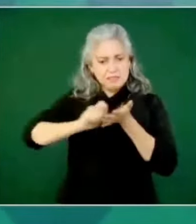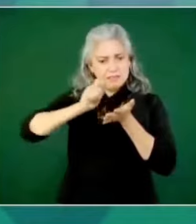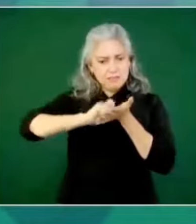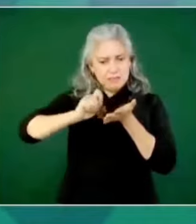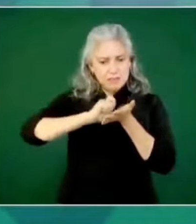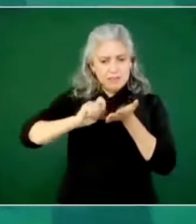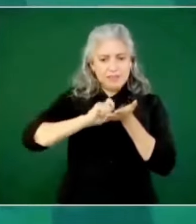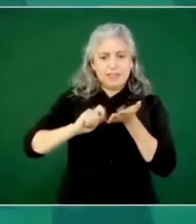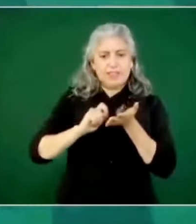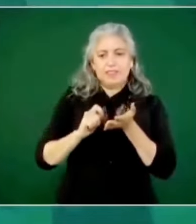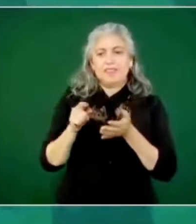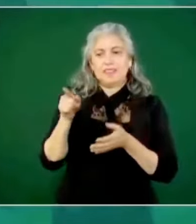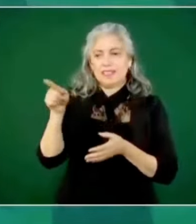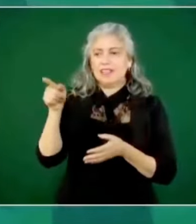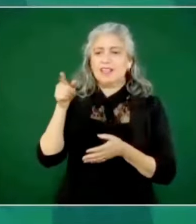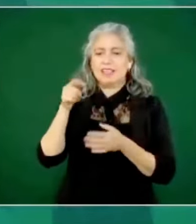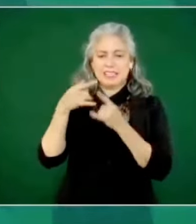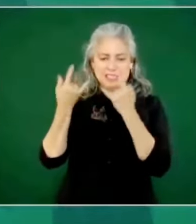secretario,